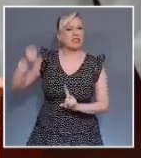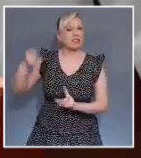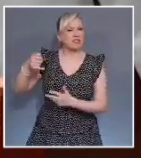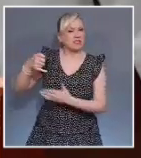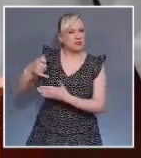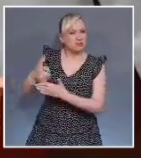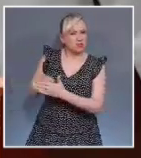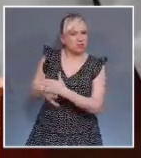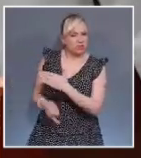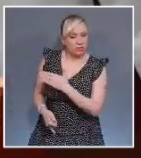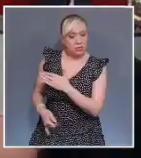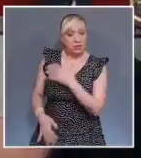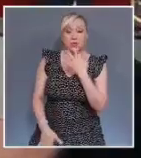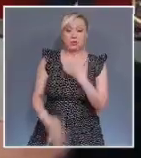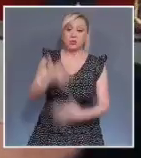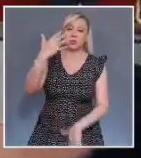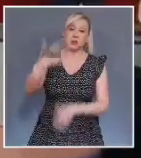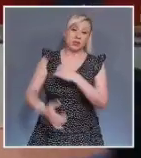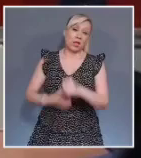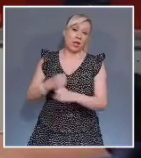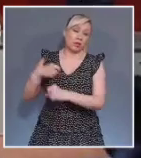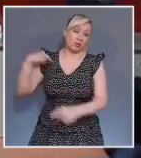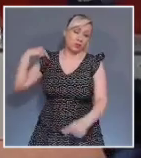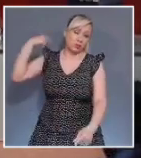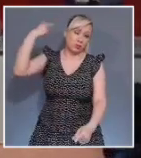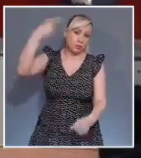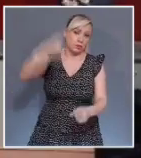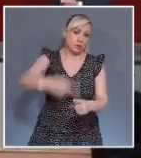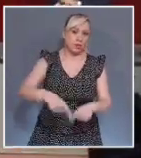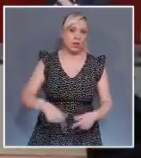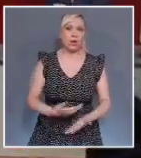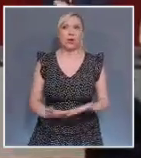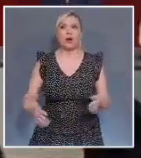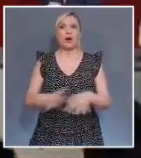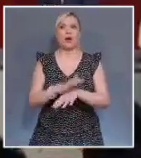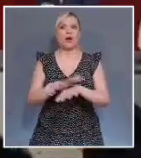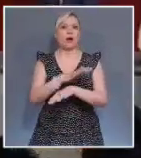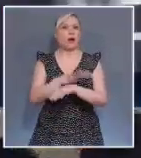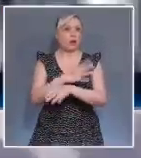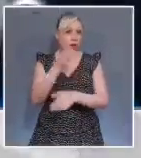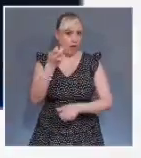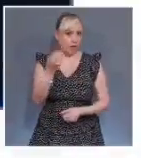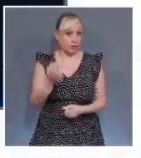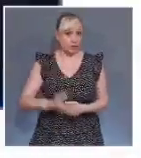15 años después de la reforma. Poder Informativo, Juan Carlos González.